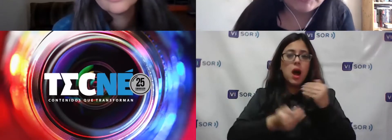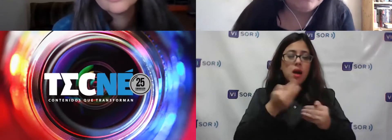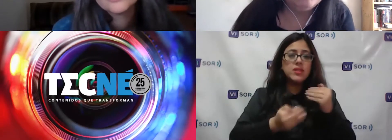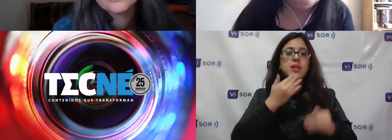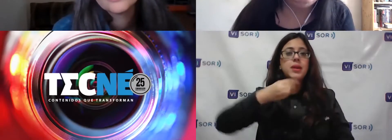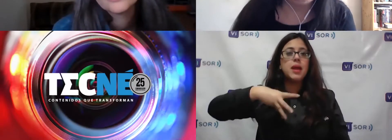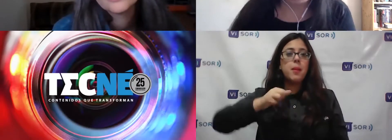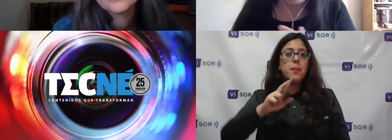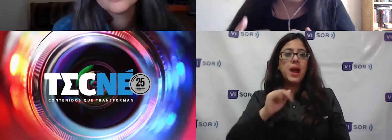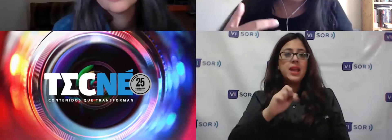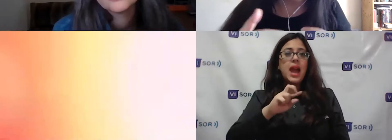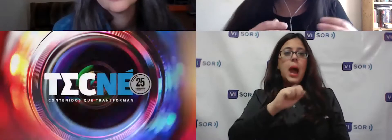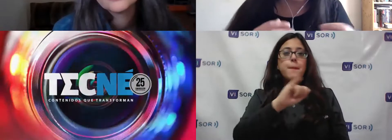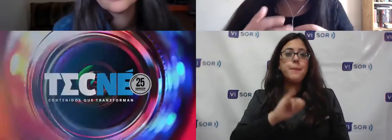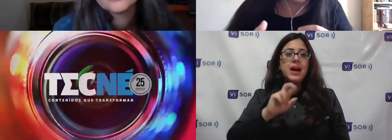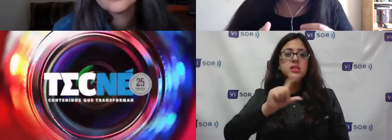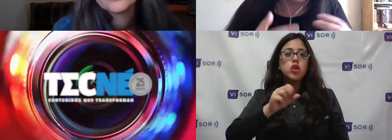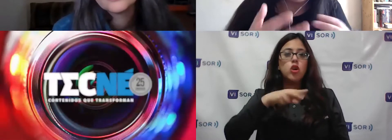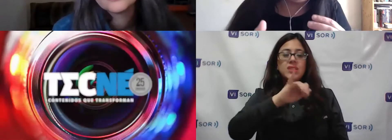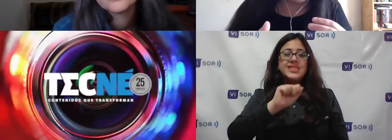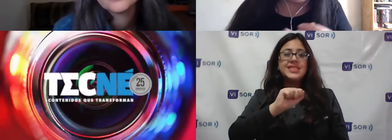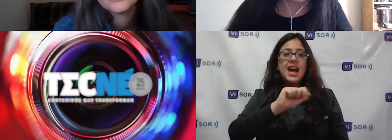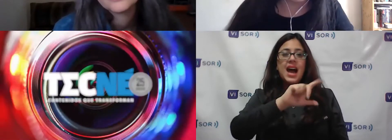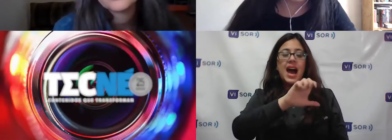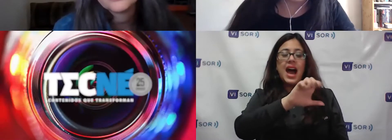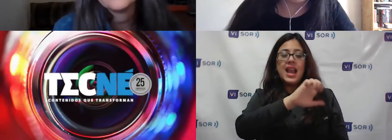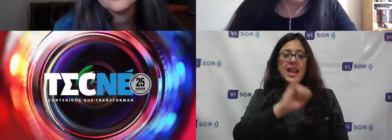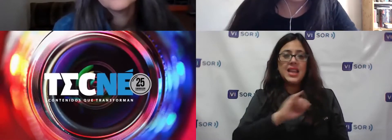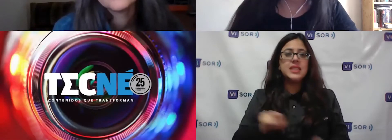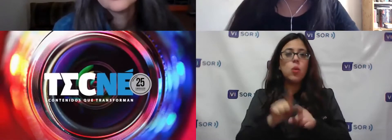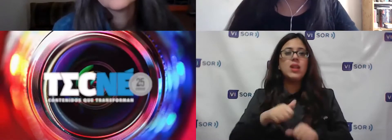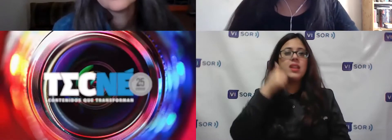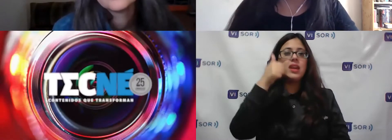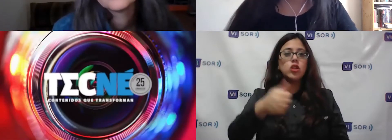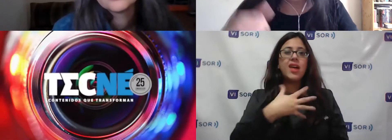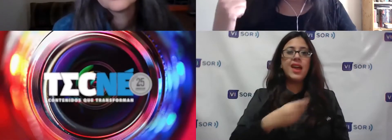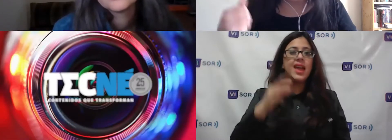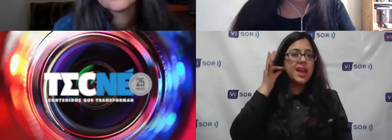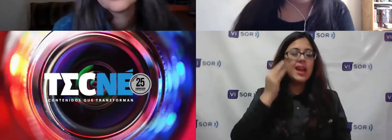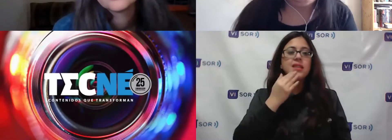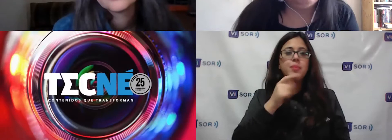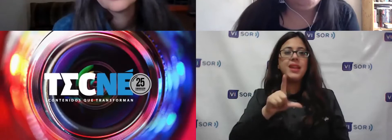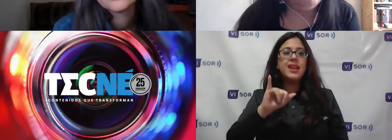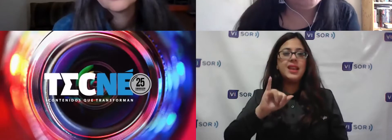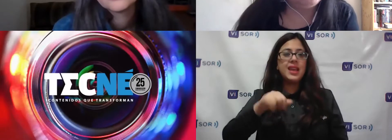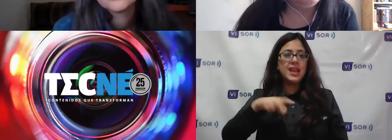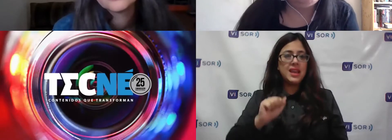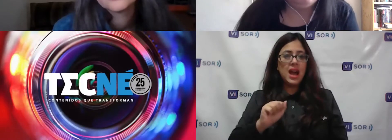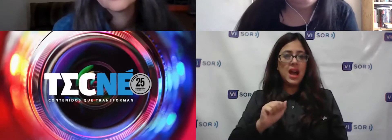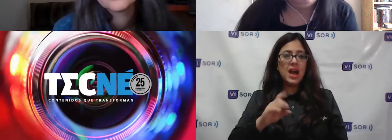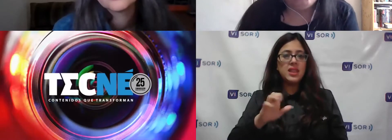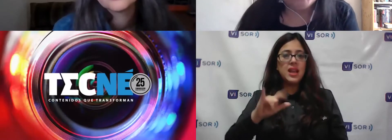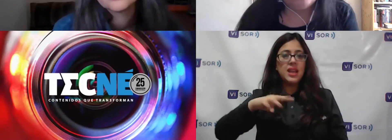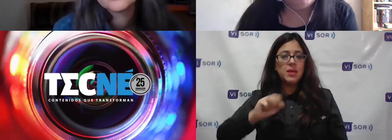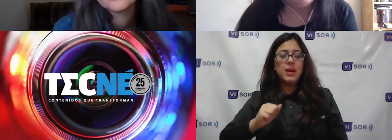gonzález que se mueve entre las ficciones documentales directora de hija y del inah de lima produjo hace poco una película que se estrenó hace poco